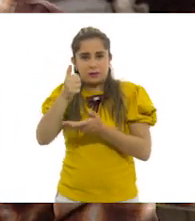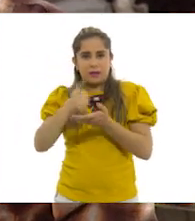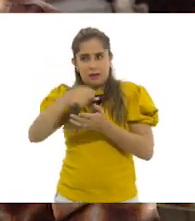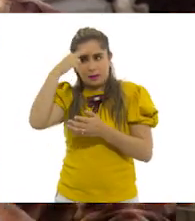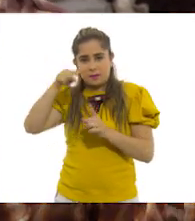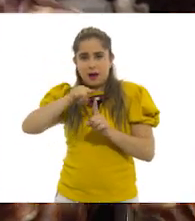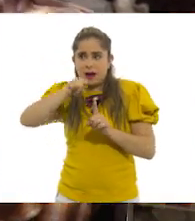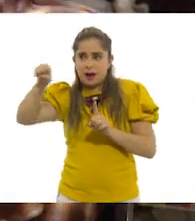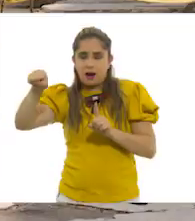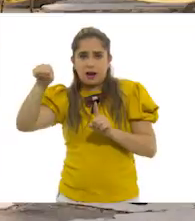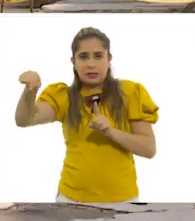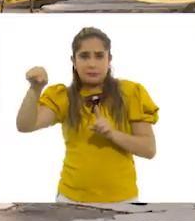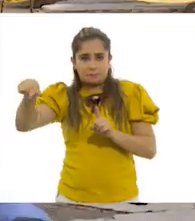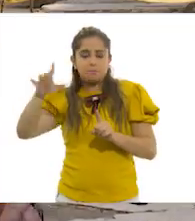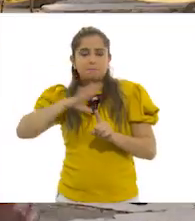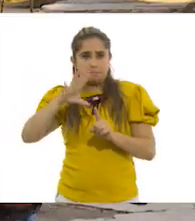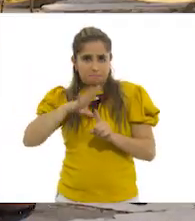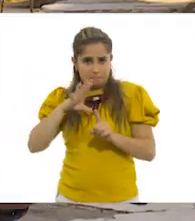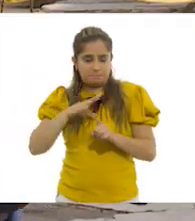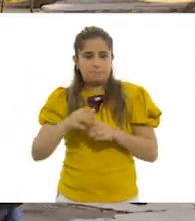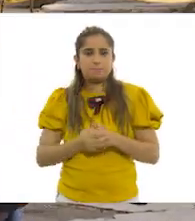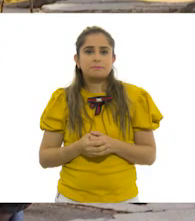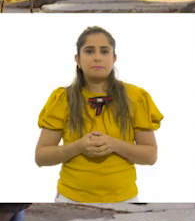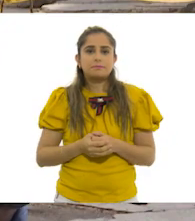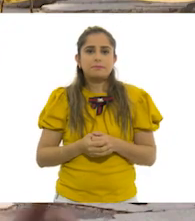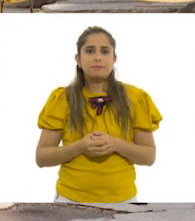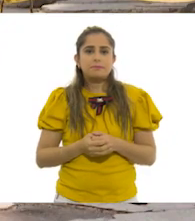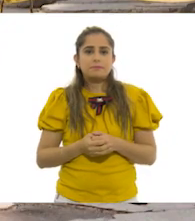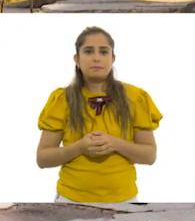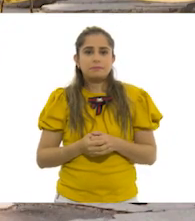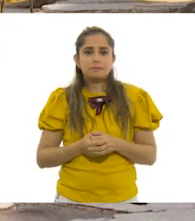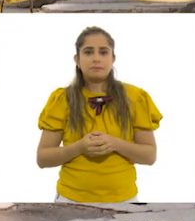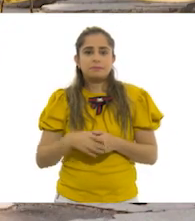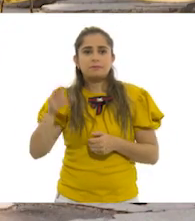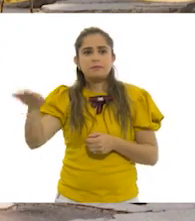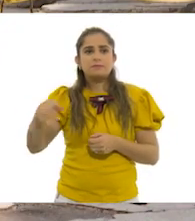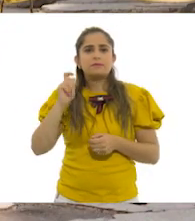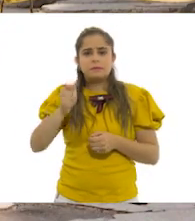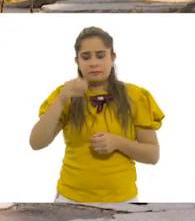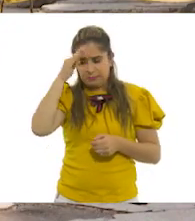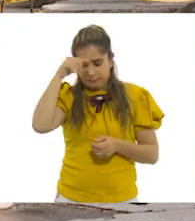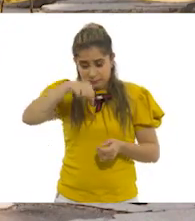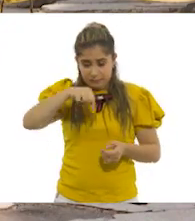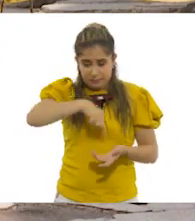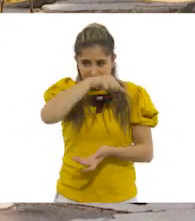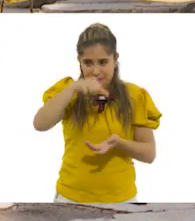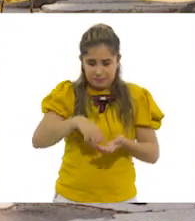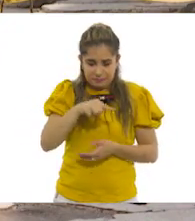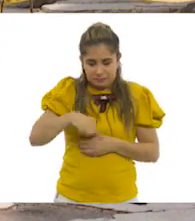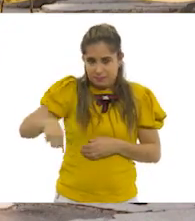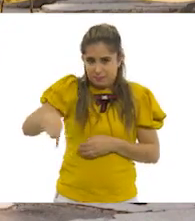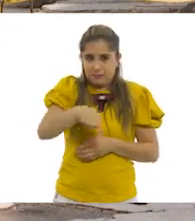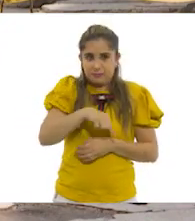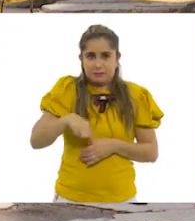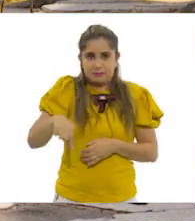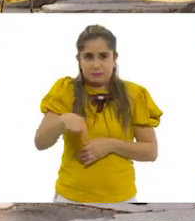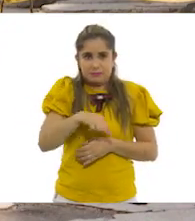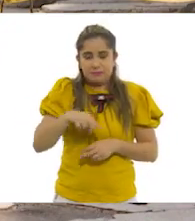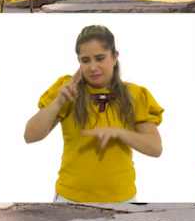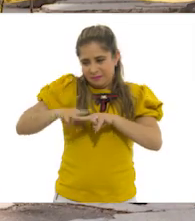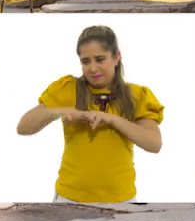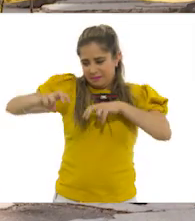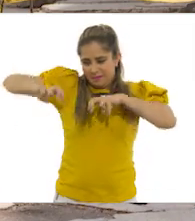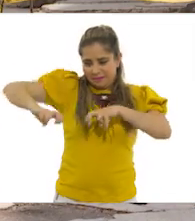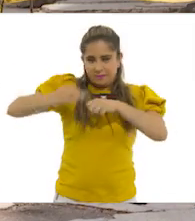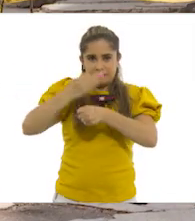es, hacia este lado, la colindancia. Oye, a ver, ¿qué supones? ¿Que donde estamos ahorita, nosotros,